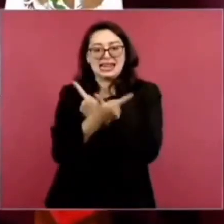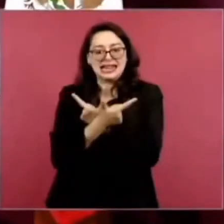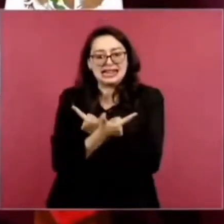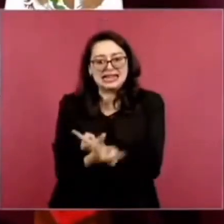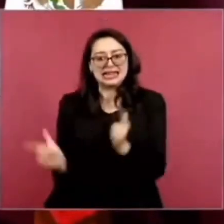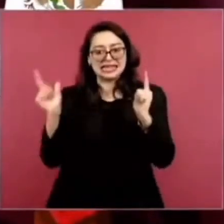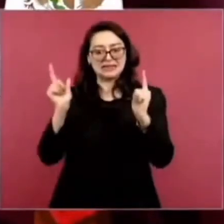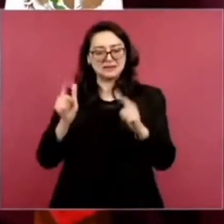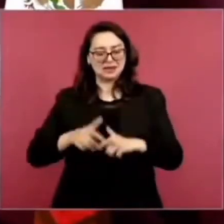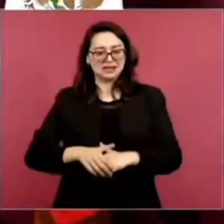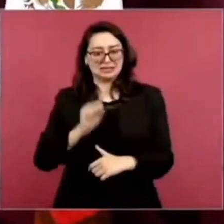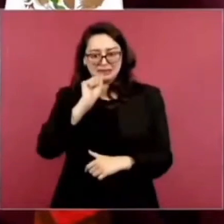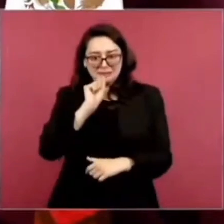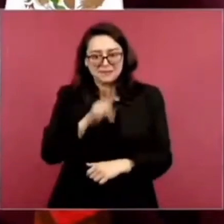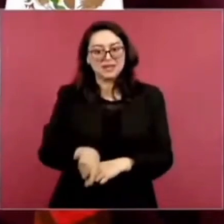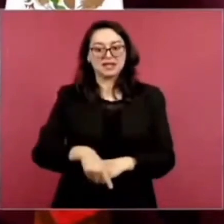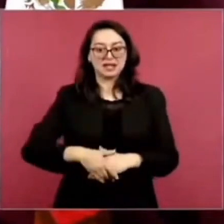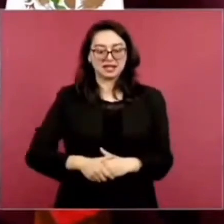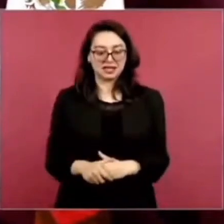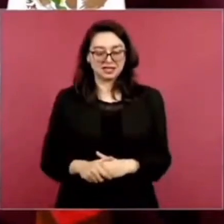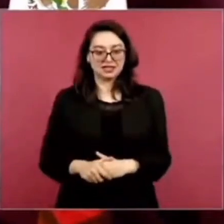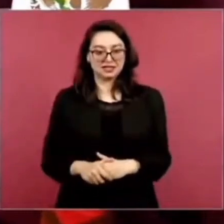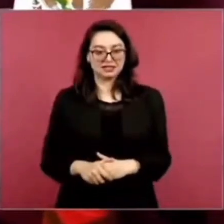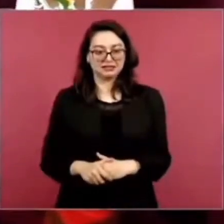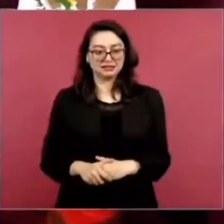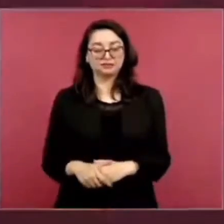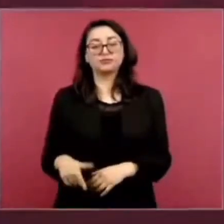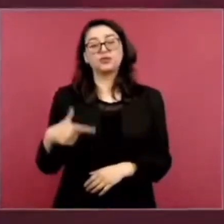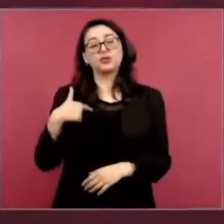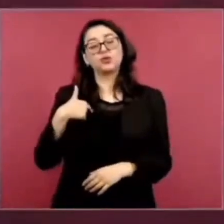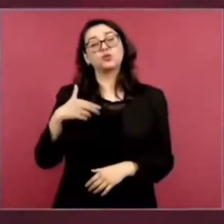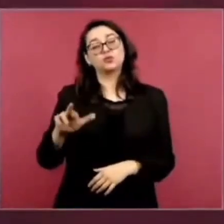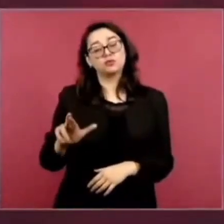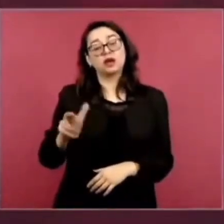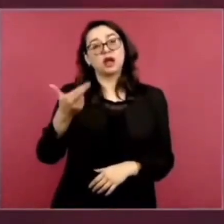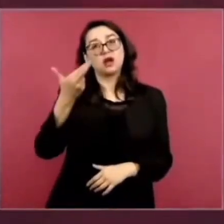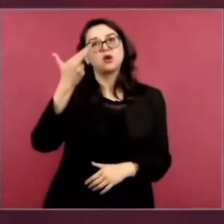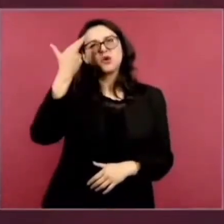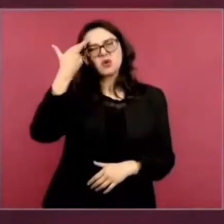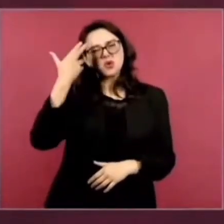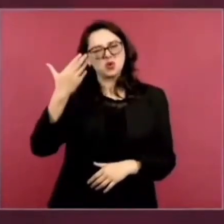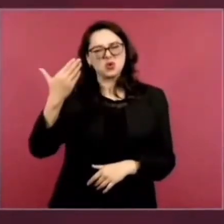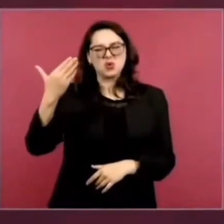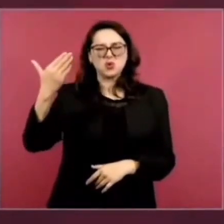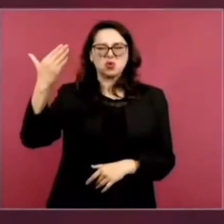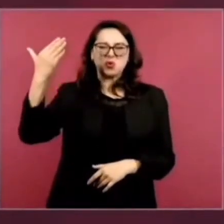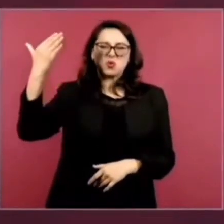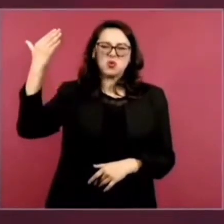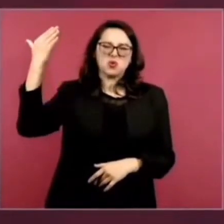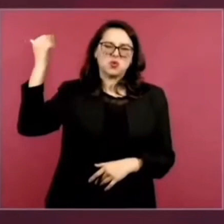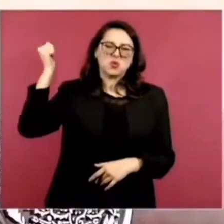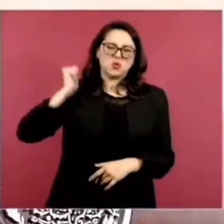Yo recuerdo cuando empezaba que todavía llegué a conocer